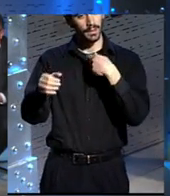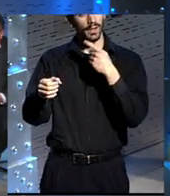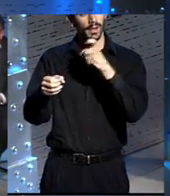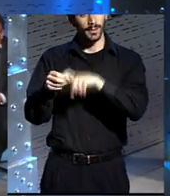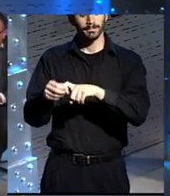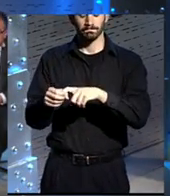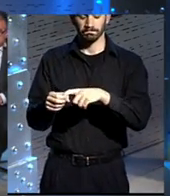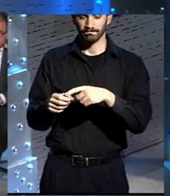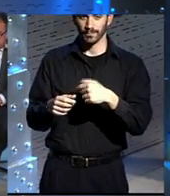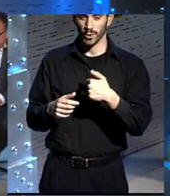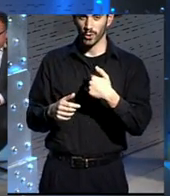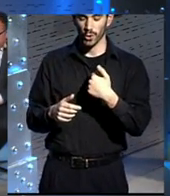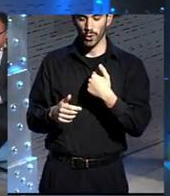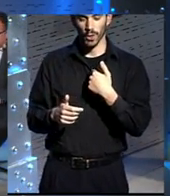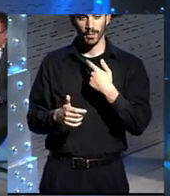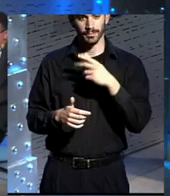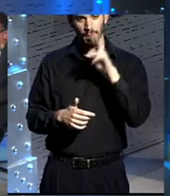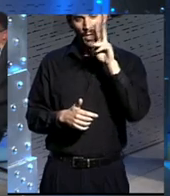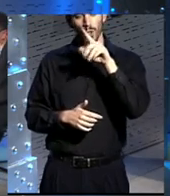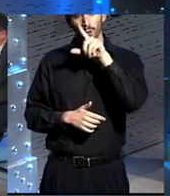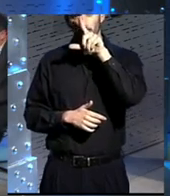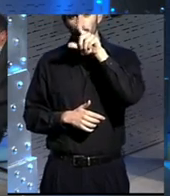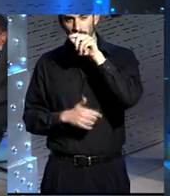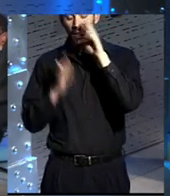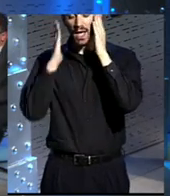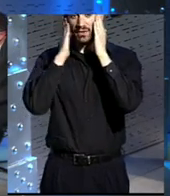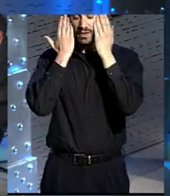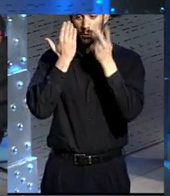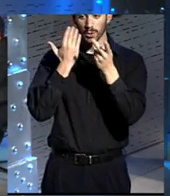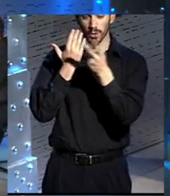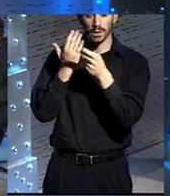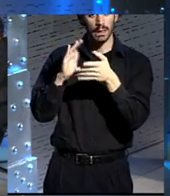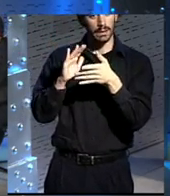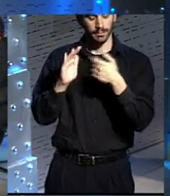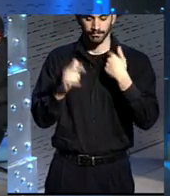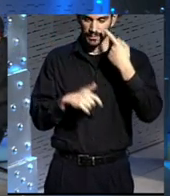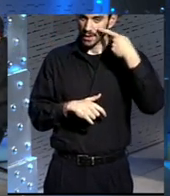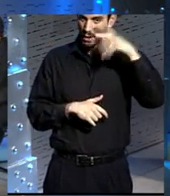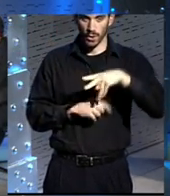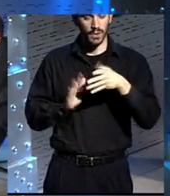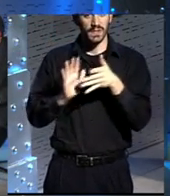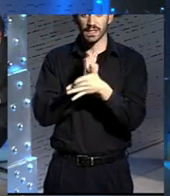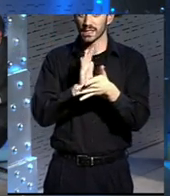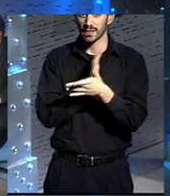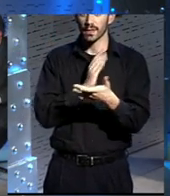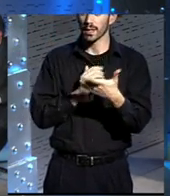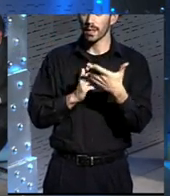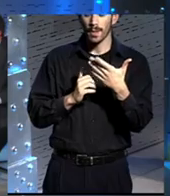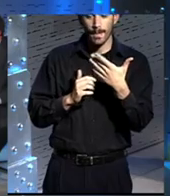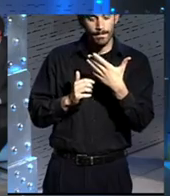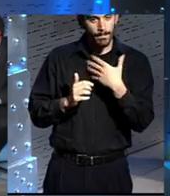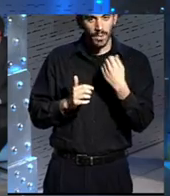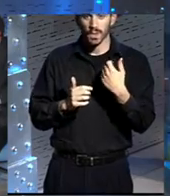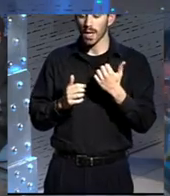que Twitter o Facebook son canales por los cuales somos capaces de identificar y